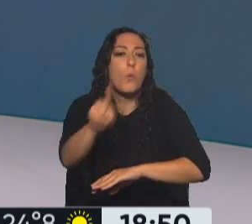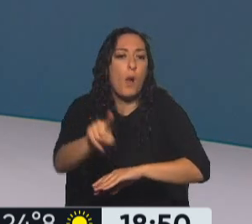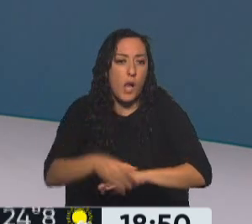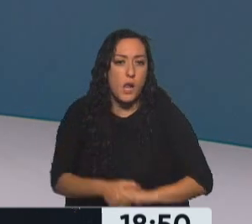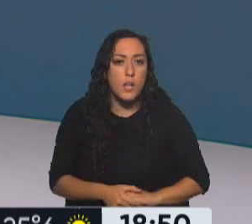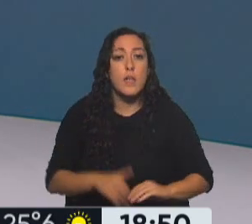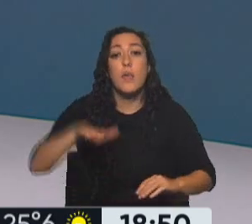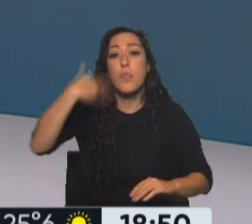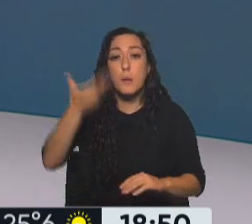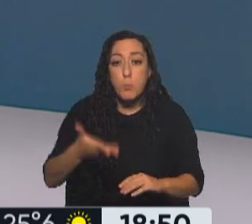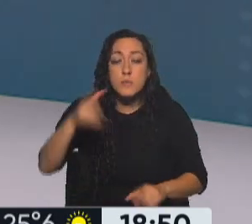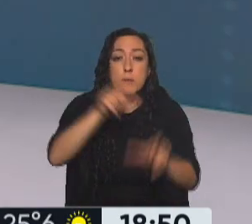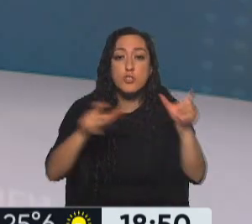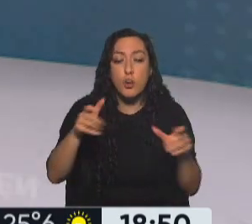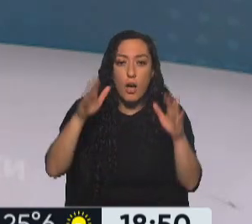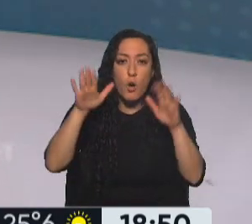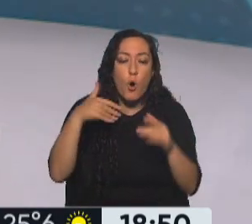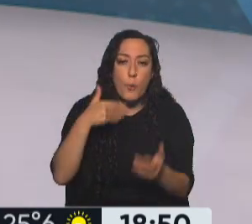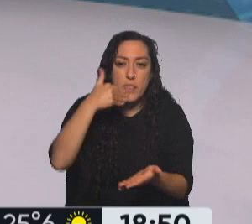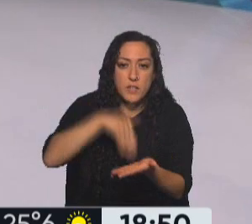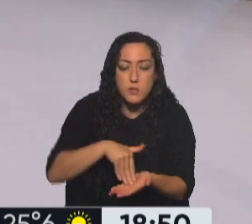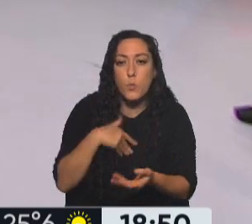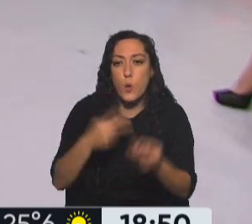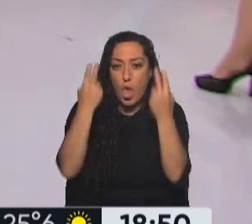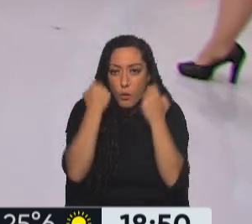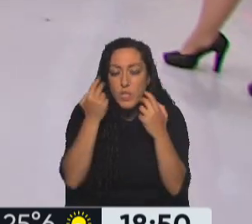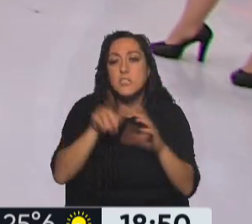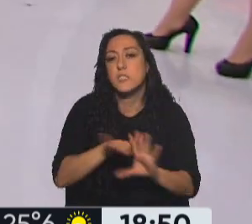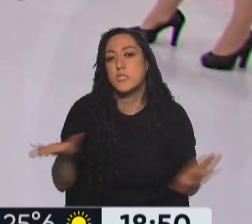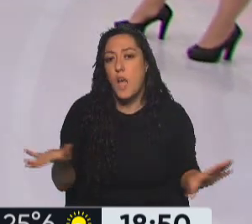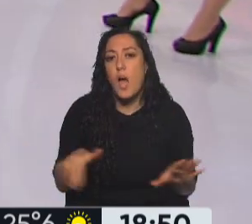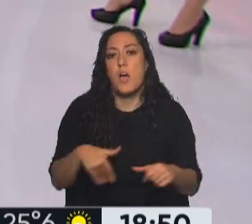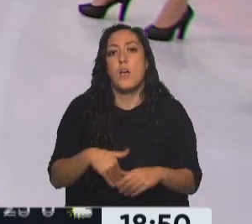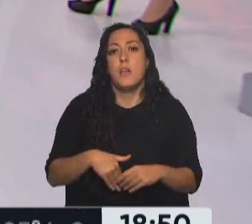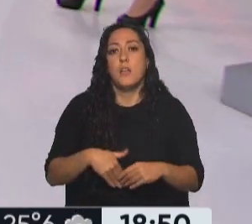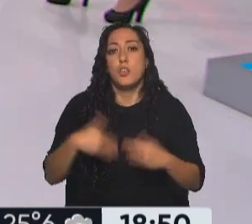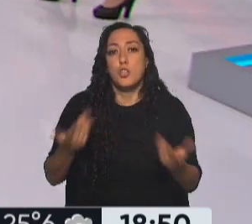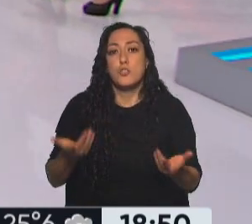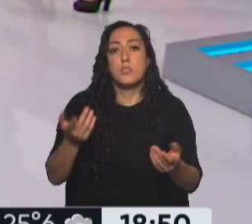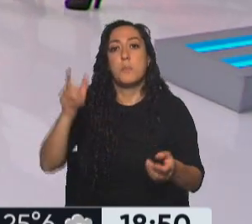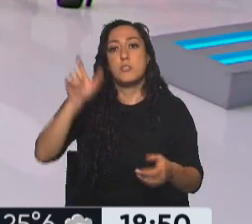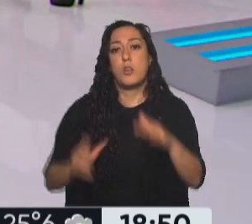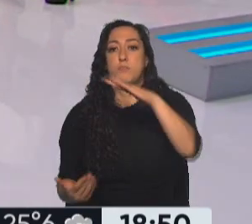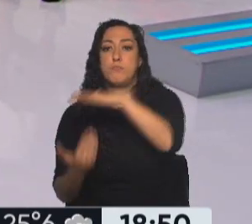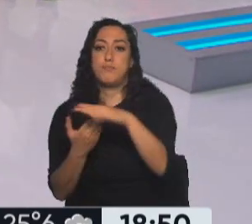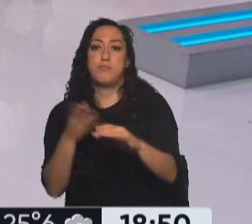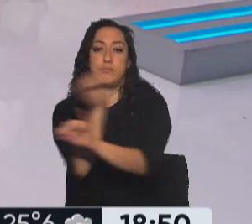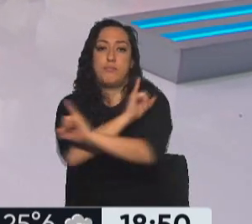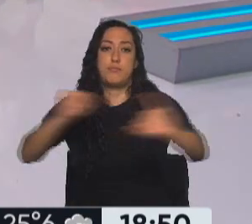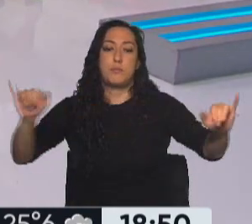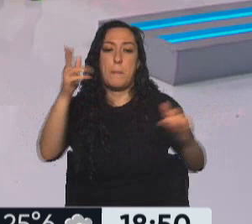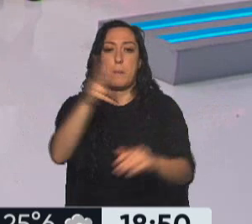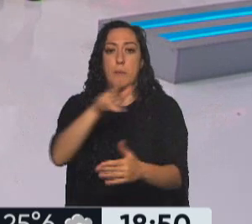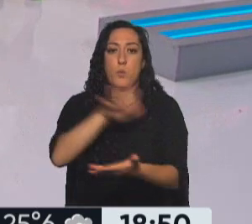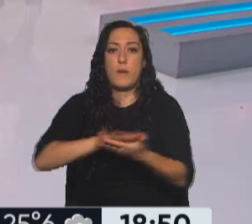cardenales juran obediencia al nuevo papa. El decano del colegio cardenalicio anuncia al mundo quién es el nuevo